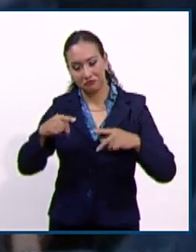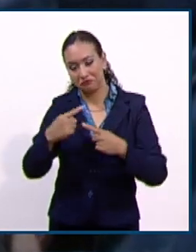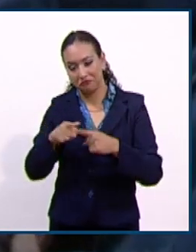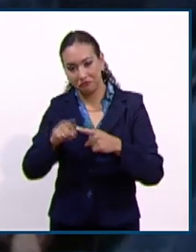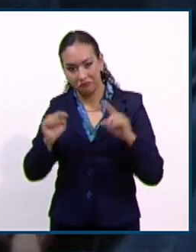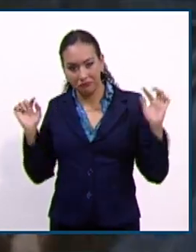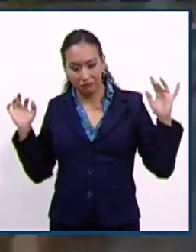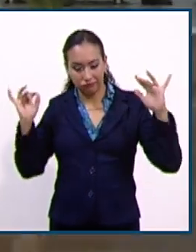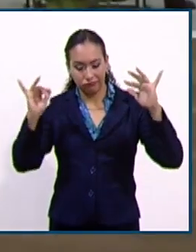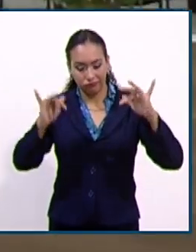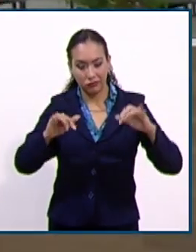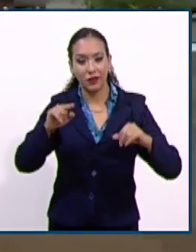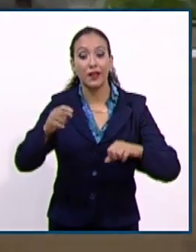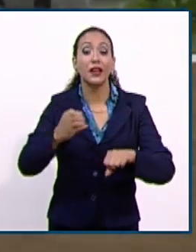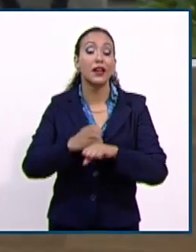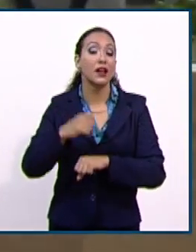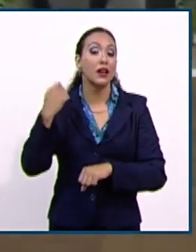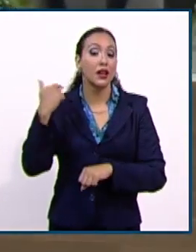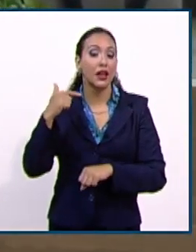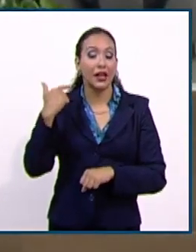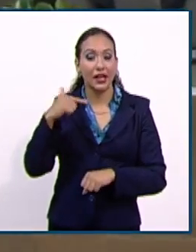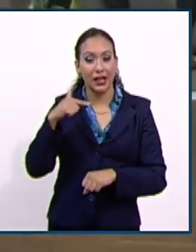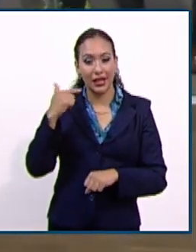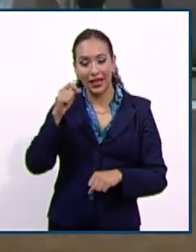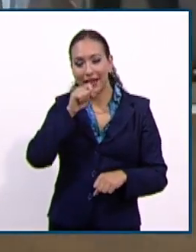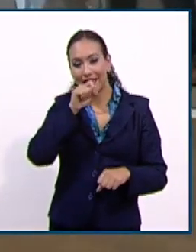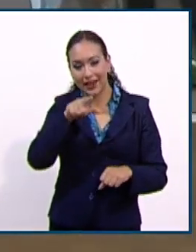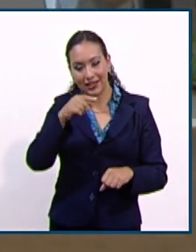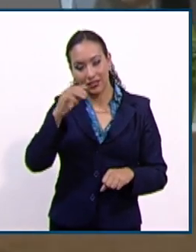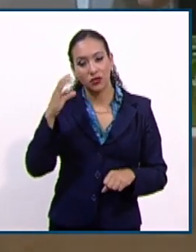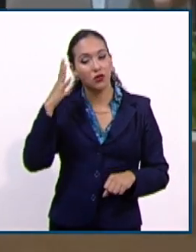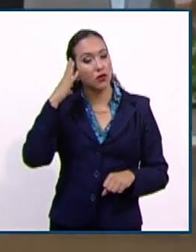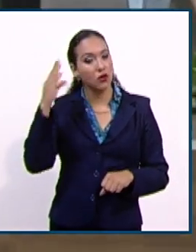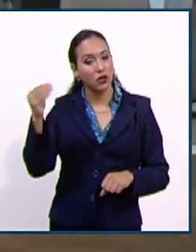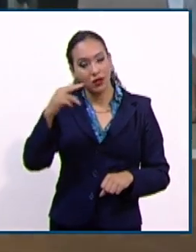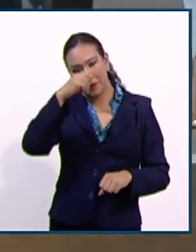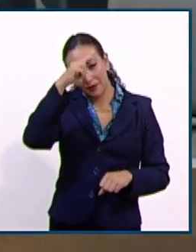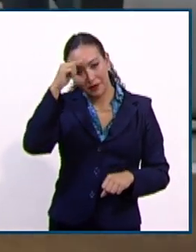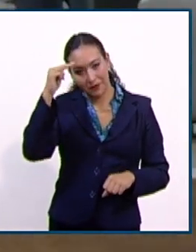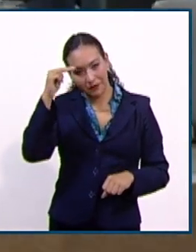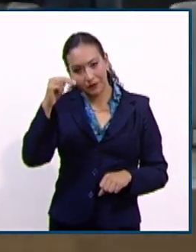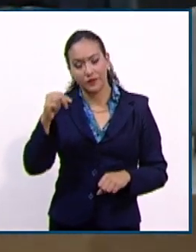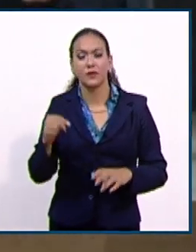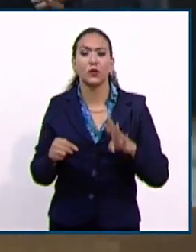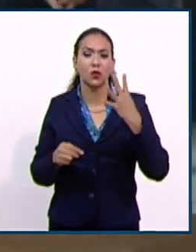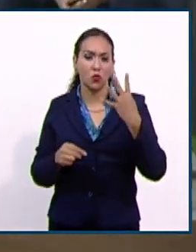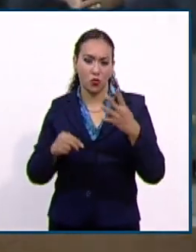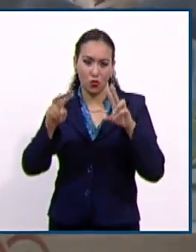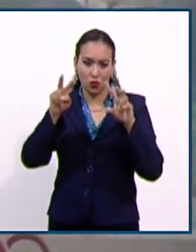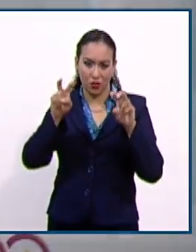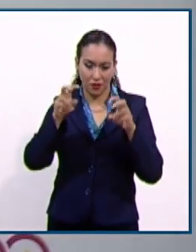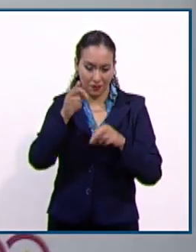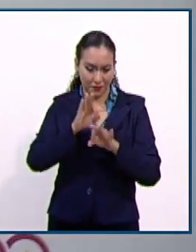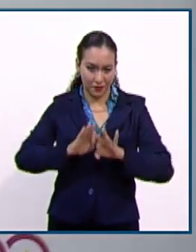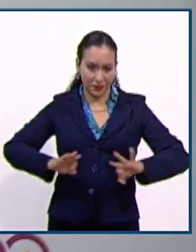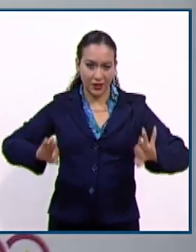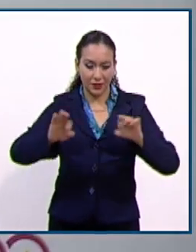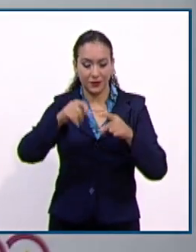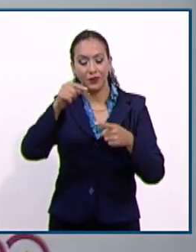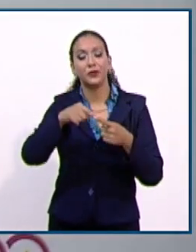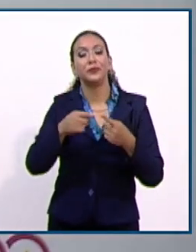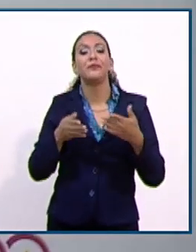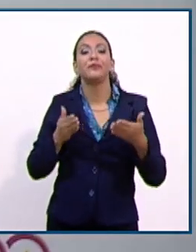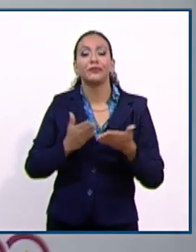sociedad civil de los estados de Jalisco, Colima y Nayarit. El encuentro se centrará en 4 ejes temáticos que se relacionan con el acceso